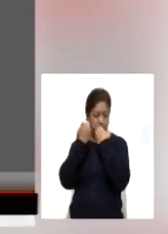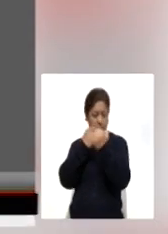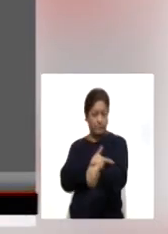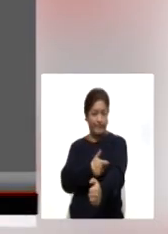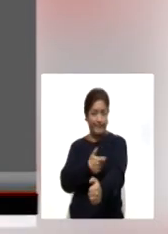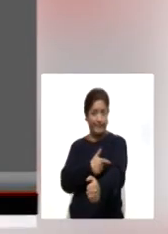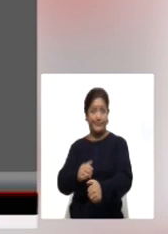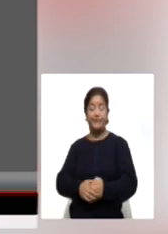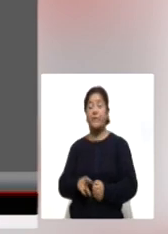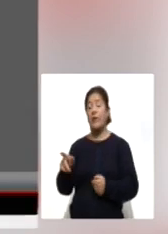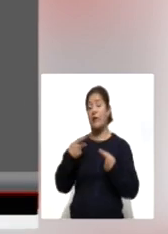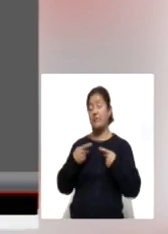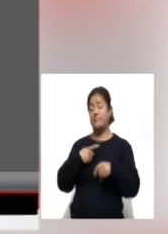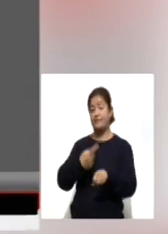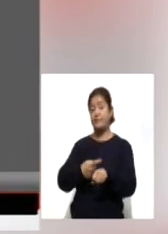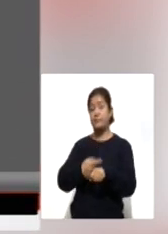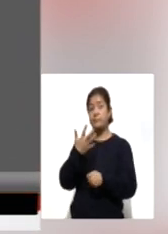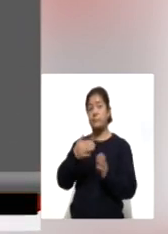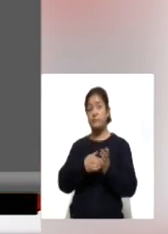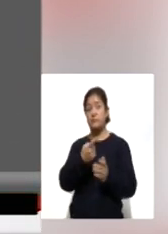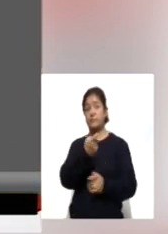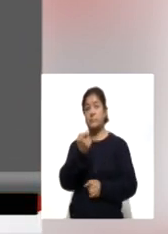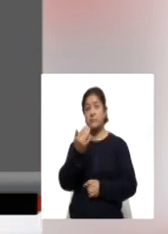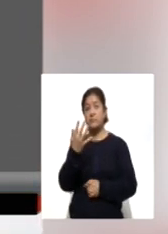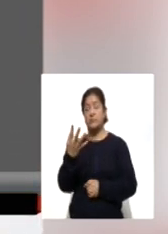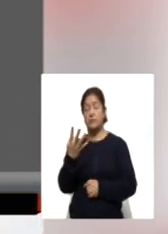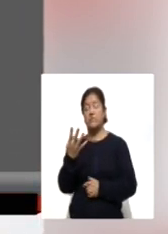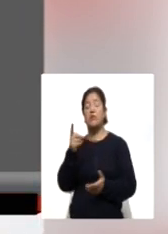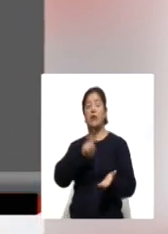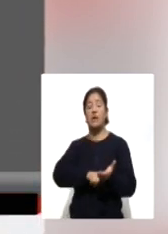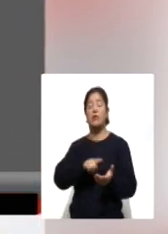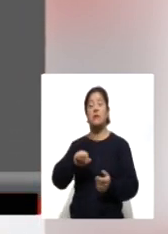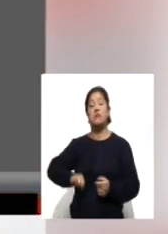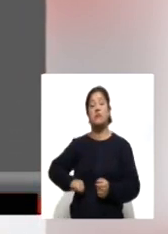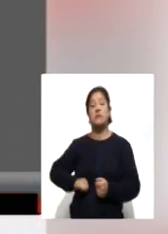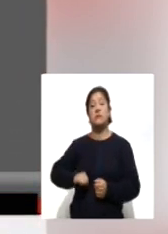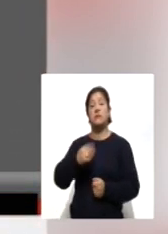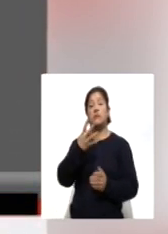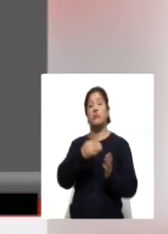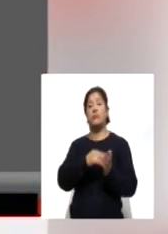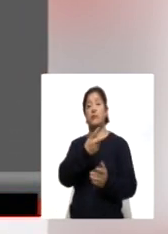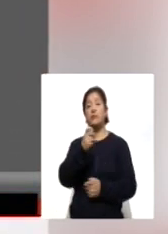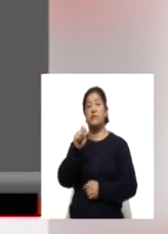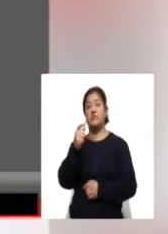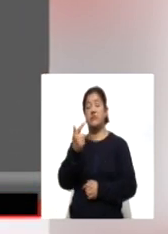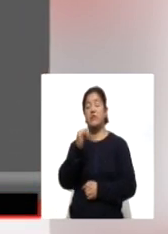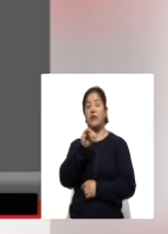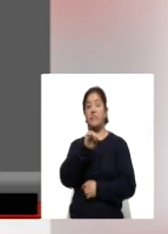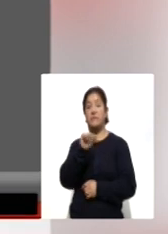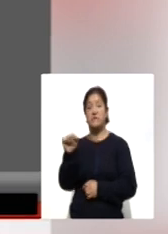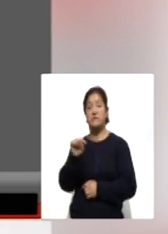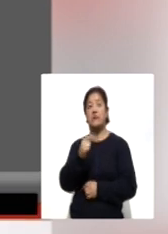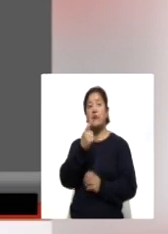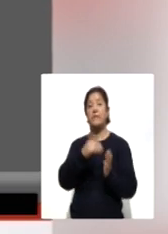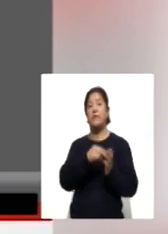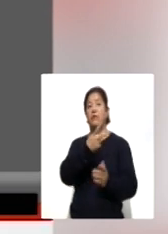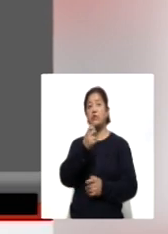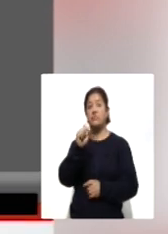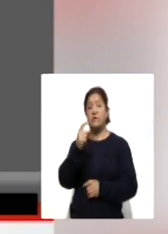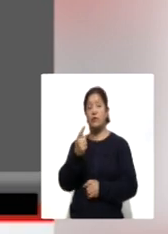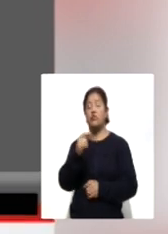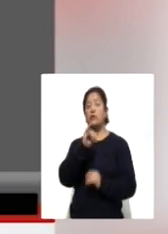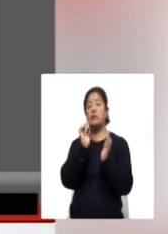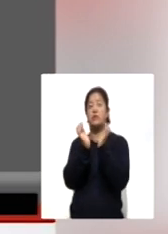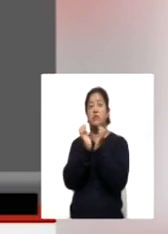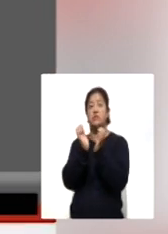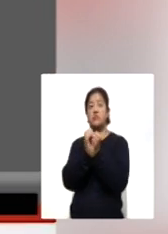de casos positivos, 5.154 se han registrado en la CESA, 4.227 en el IMSS, 1.221 en el